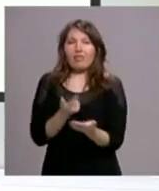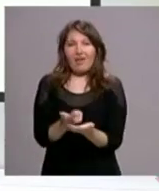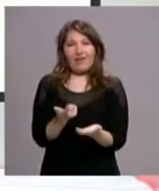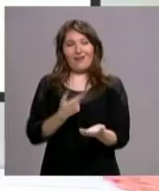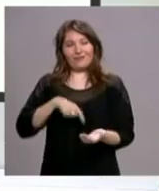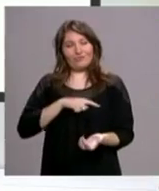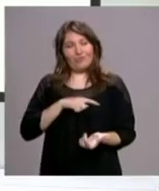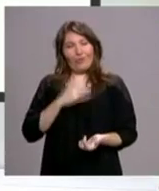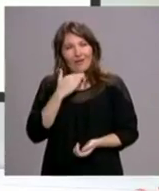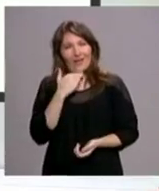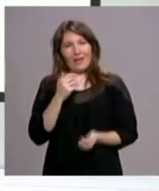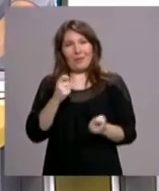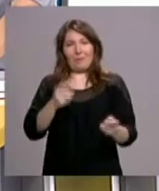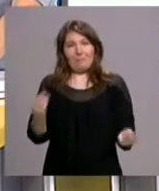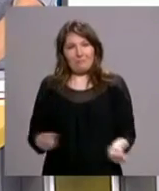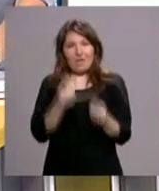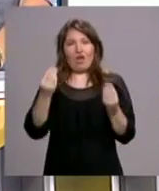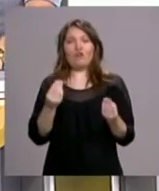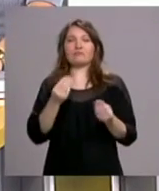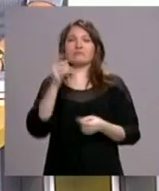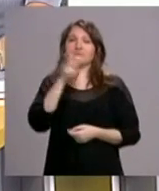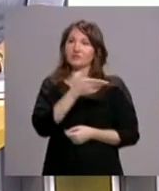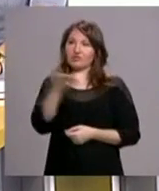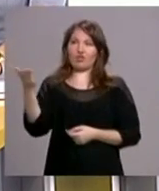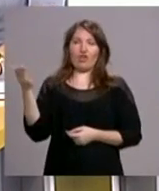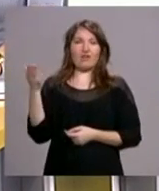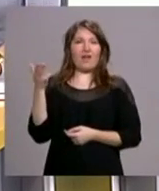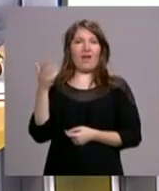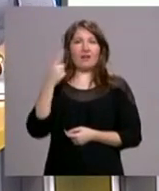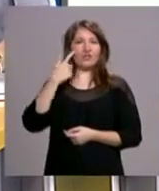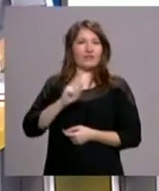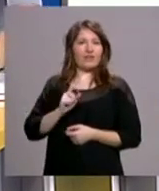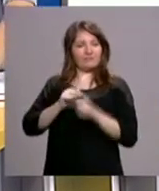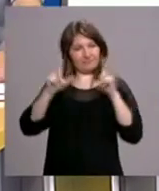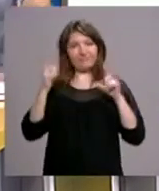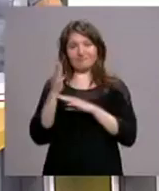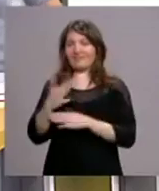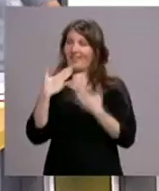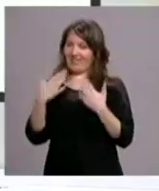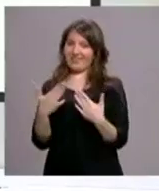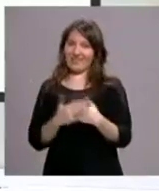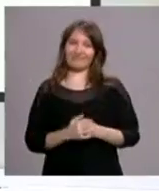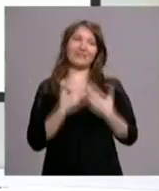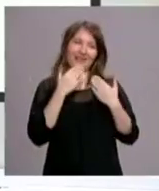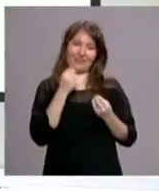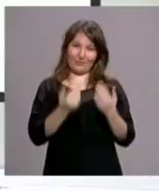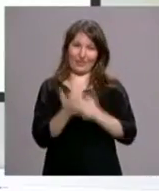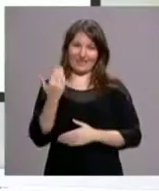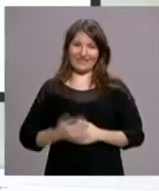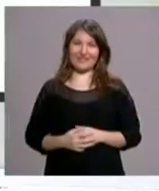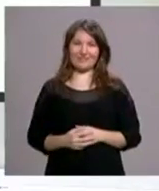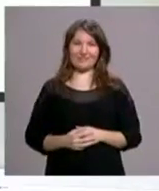arena y hacer visible a toda esta gente que no es visible. Gracias, Rufino. Muchas gracias y buenos días. Gracias.